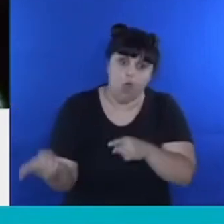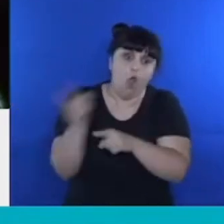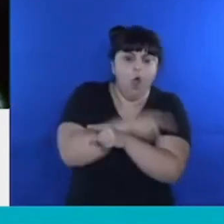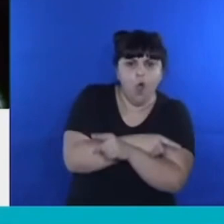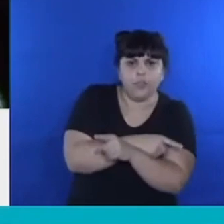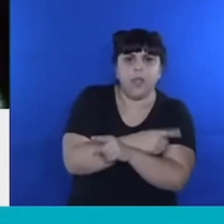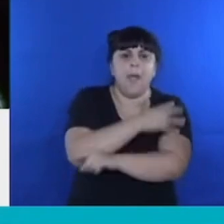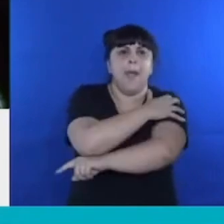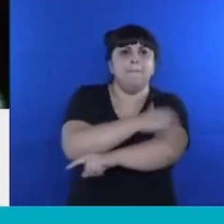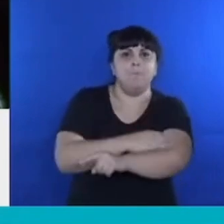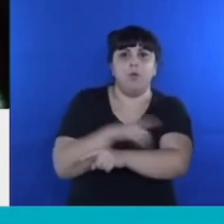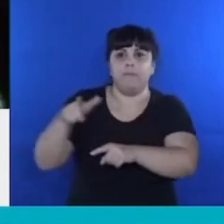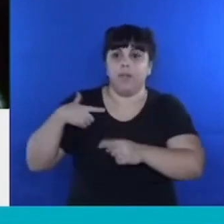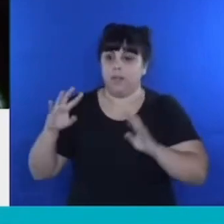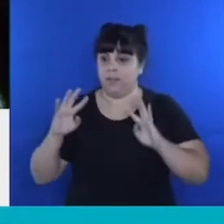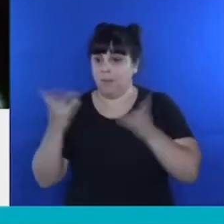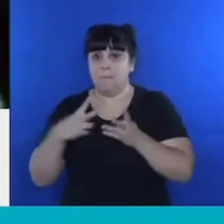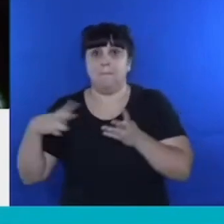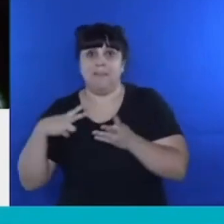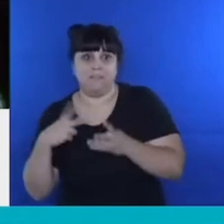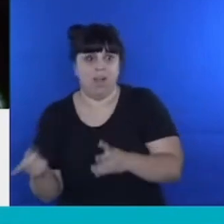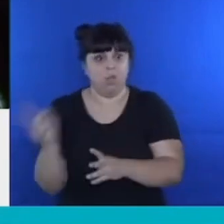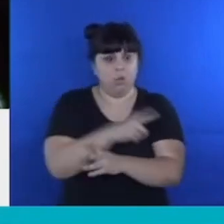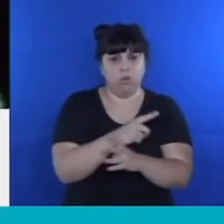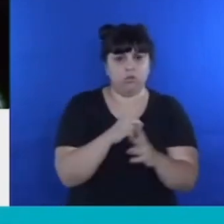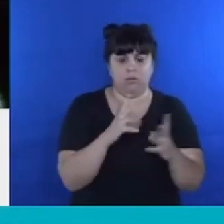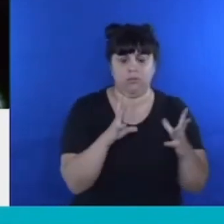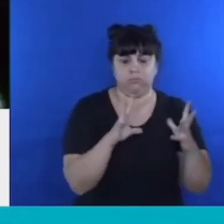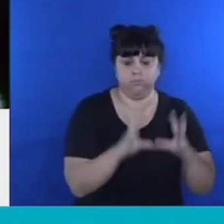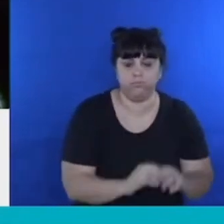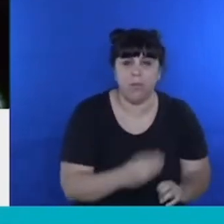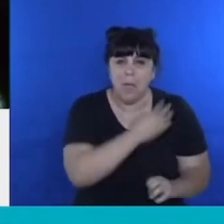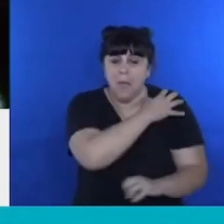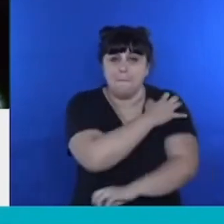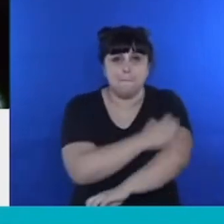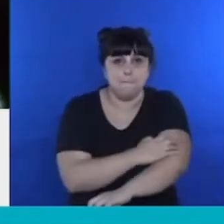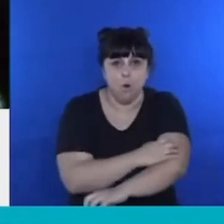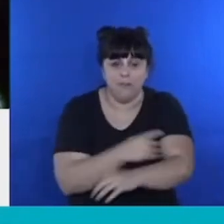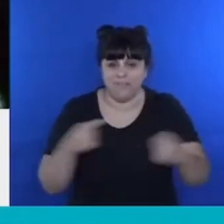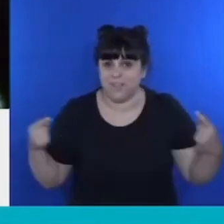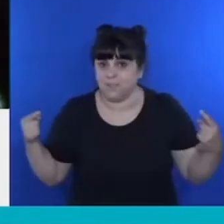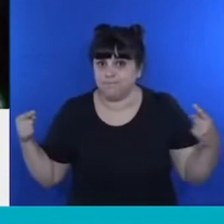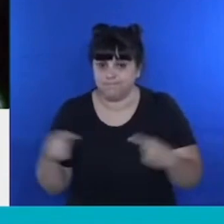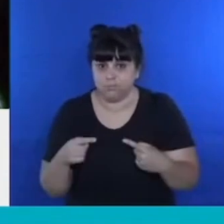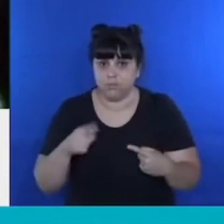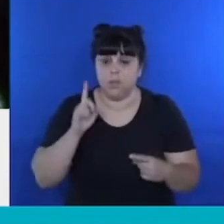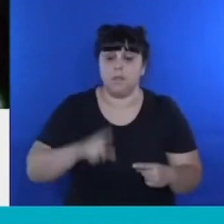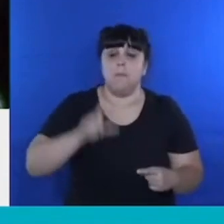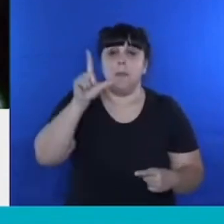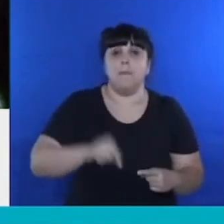índices de pobreza y de indigencia más tremendos de la provincia y del país.